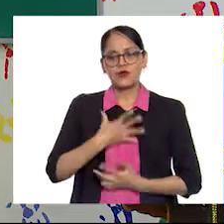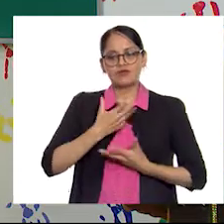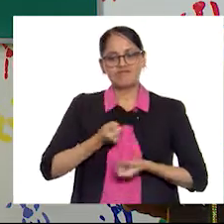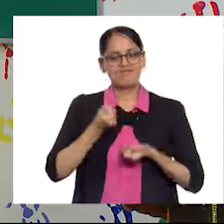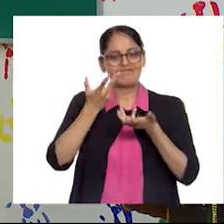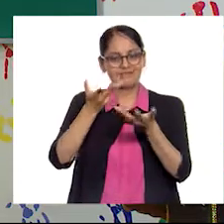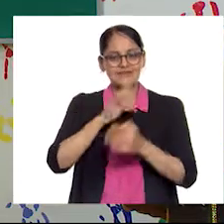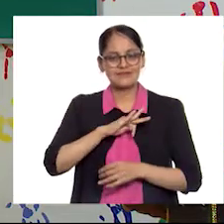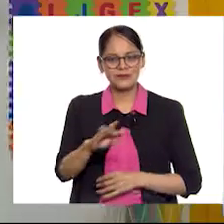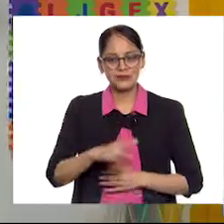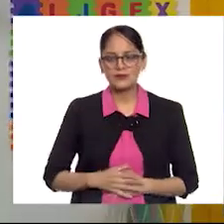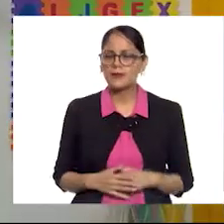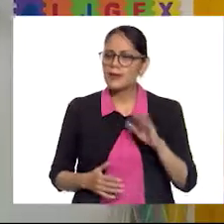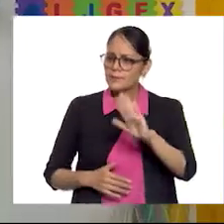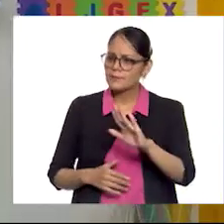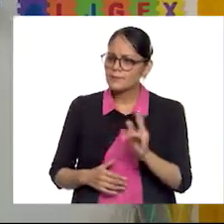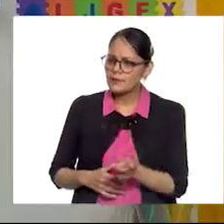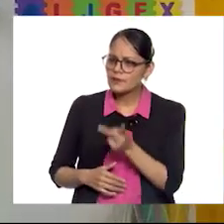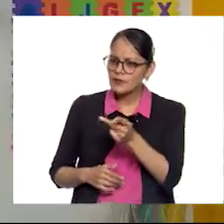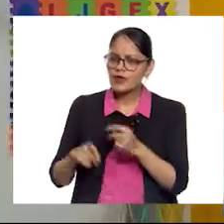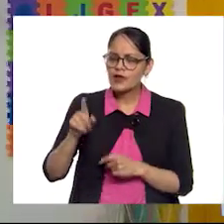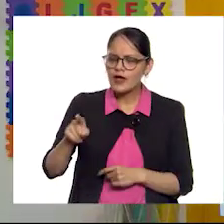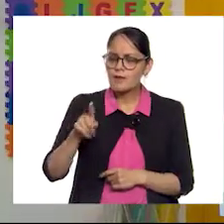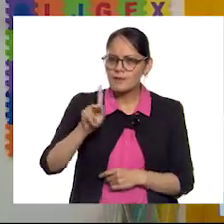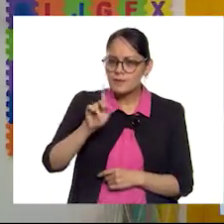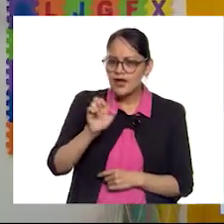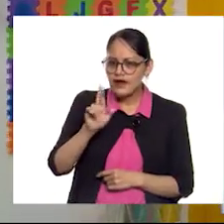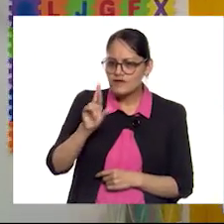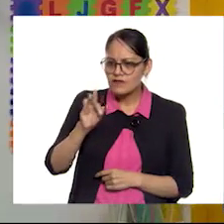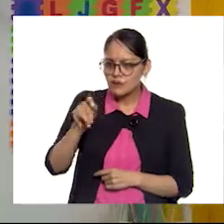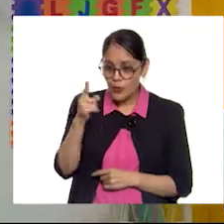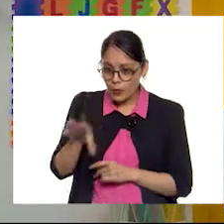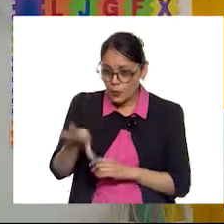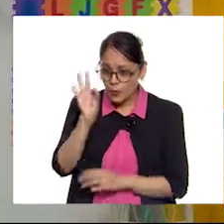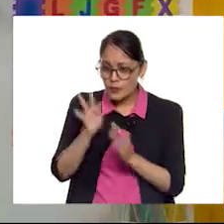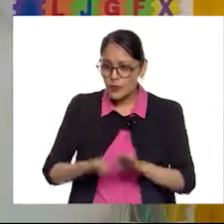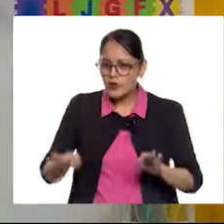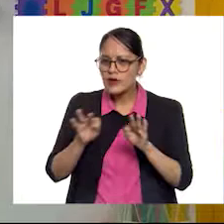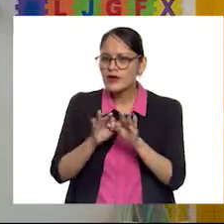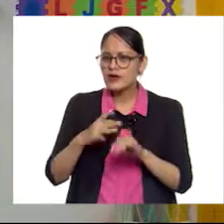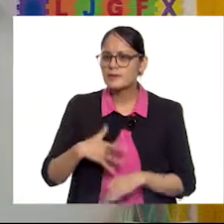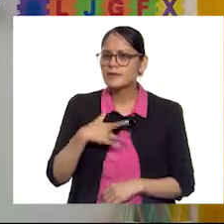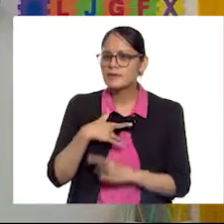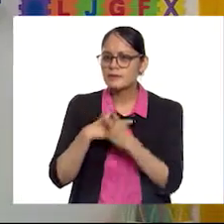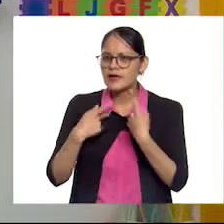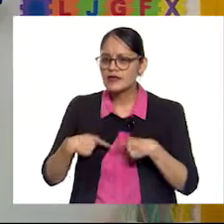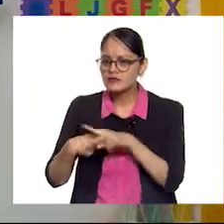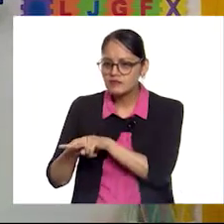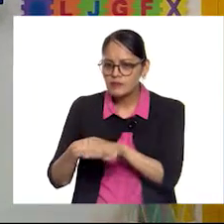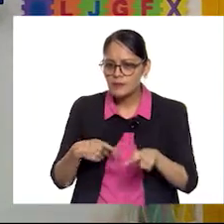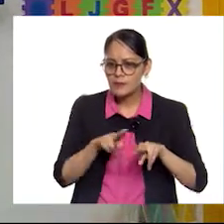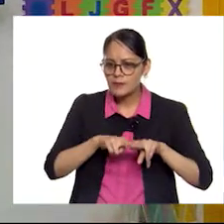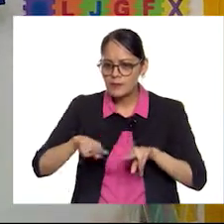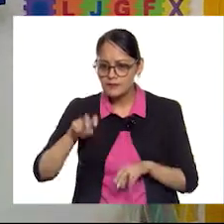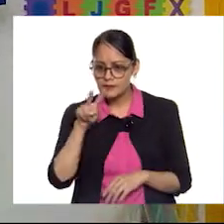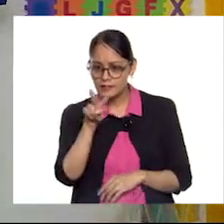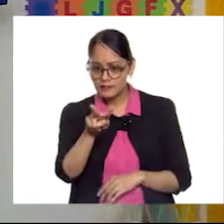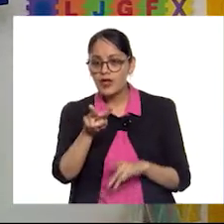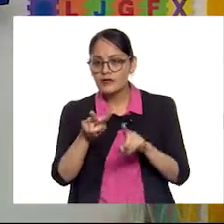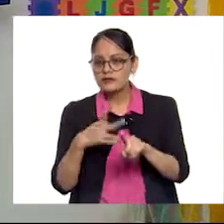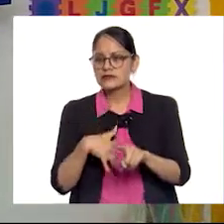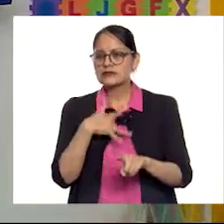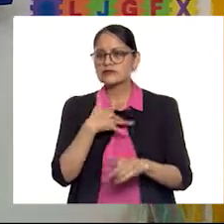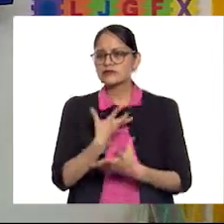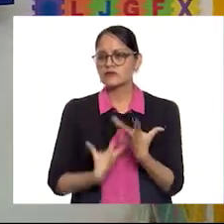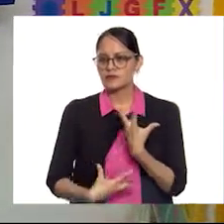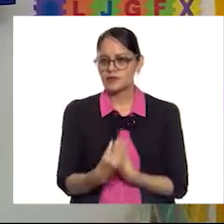sentimientos. Entonces una parte importante del performance es justamente provocar en el público estas